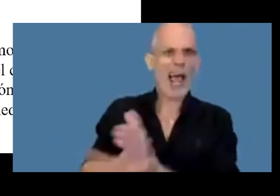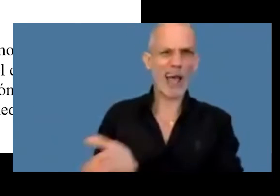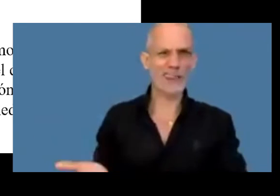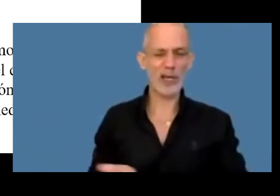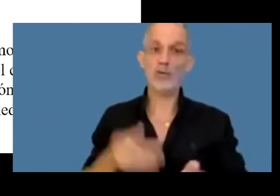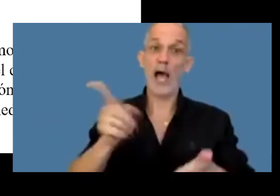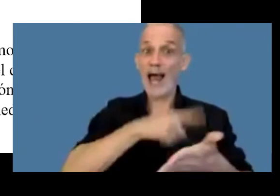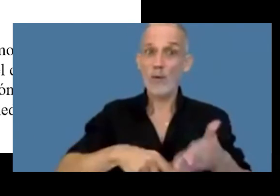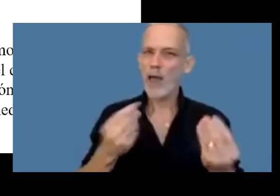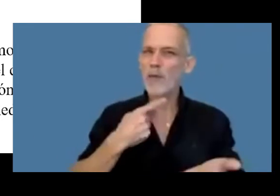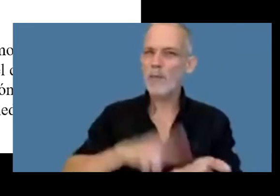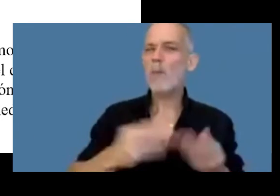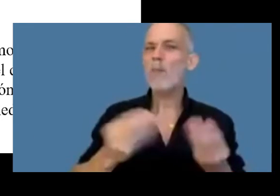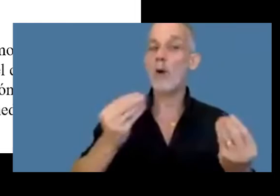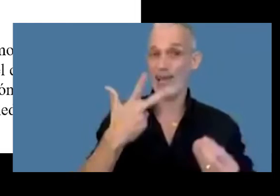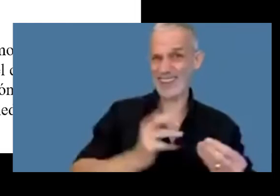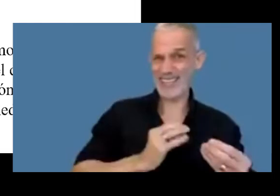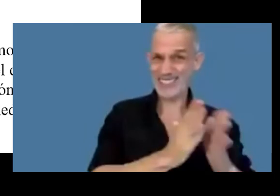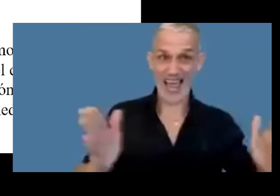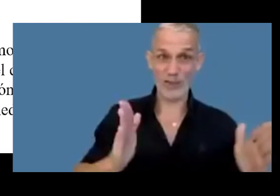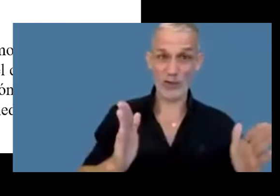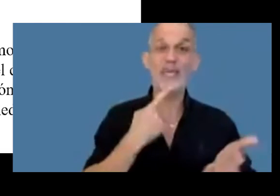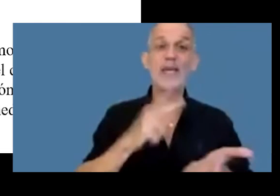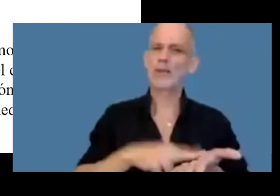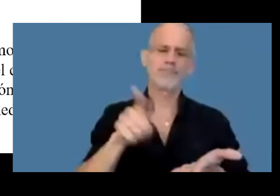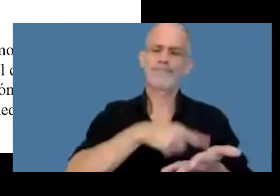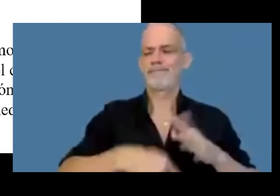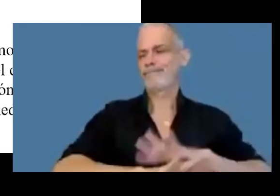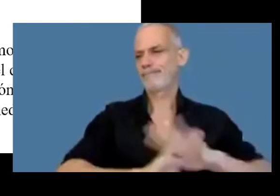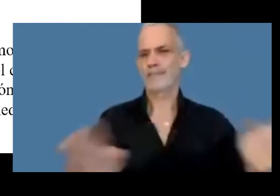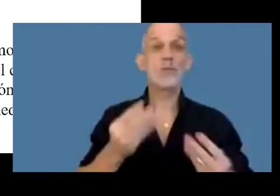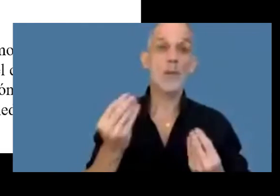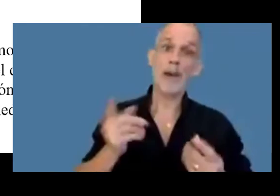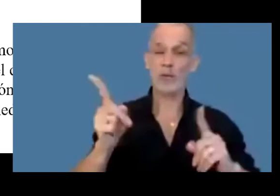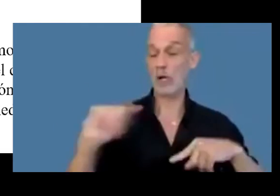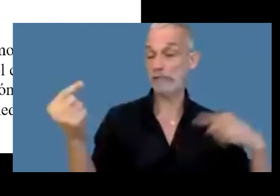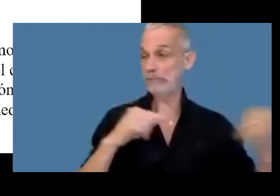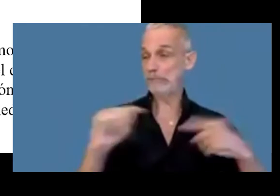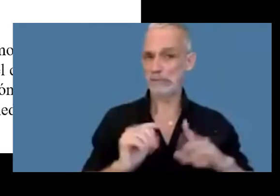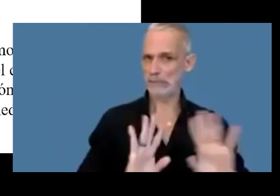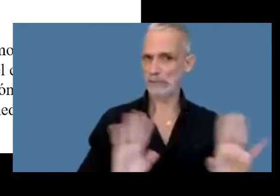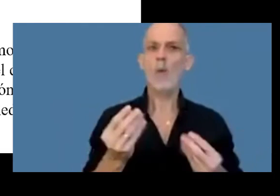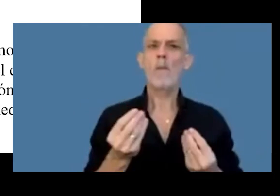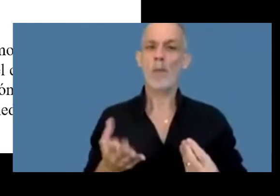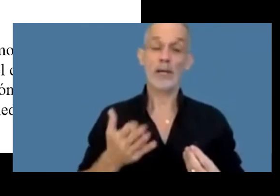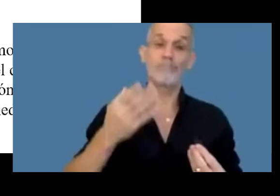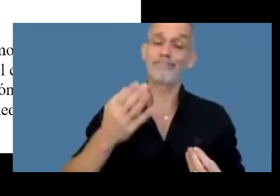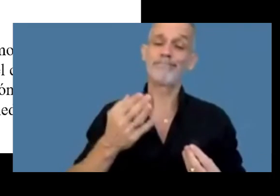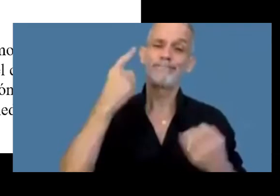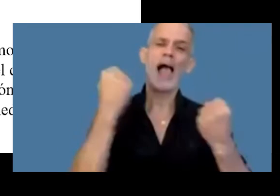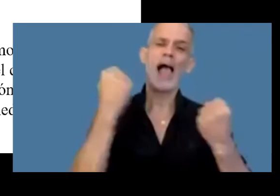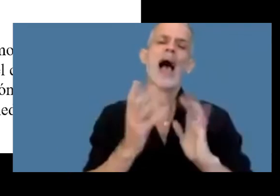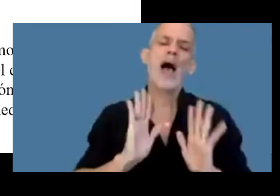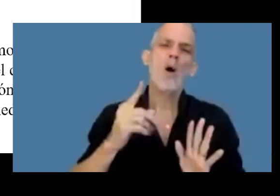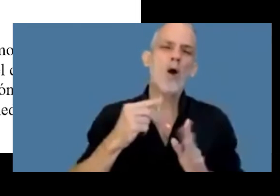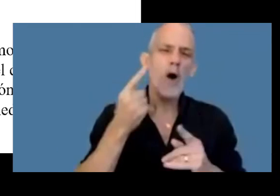derogó después de 3 años este impuesto que para algunos fue polémico? Y de acuerdo a la información que pude